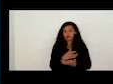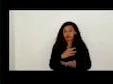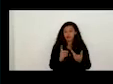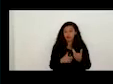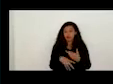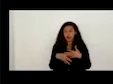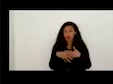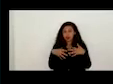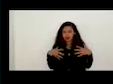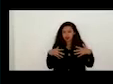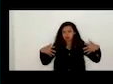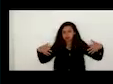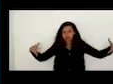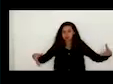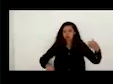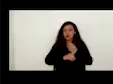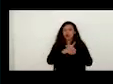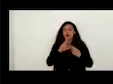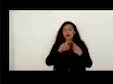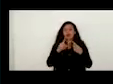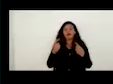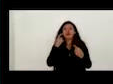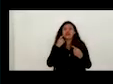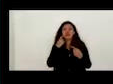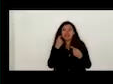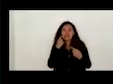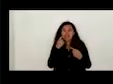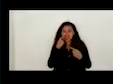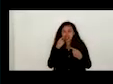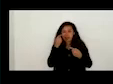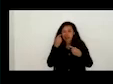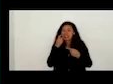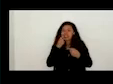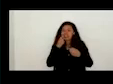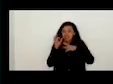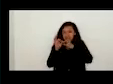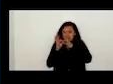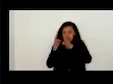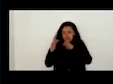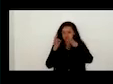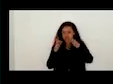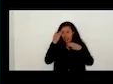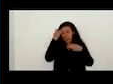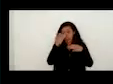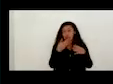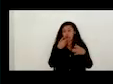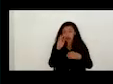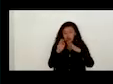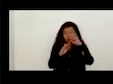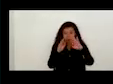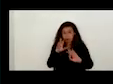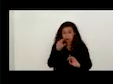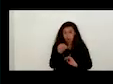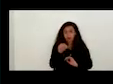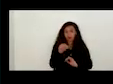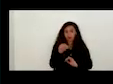obesidad, sino problemas de caries que con el paso del tiempo, si no son tratadas de forma adecuada, pueden llevarnos